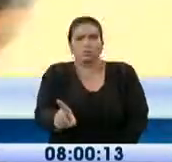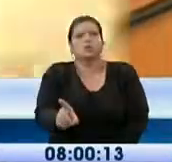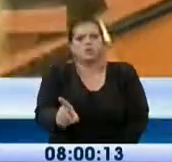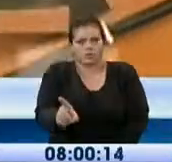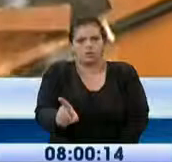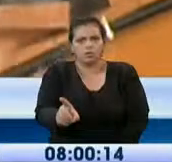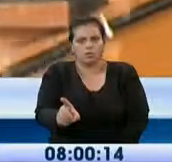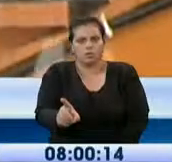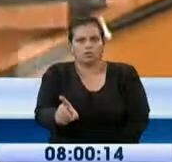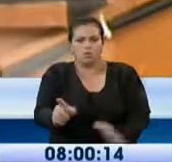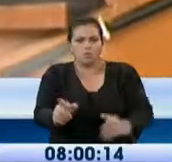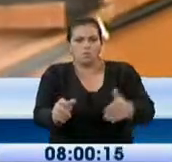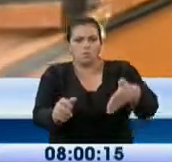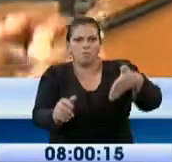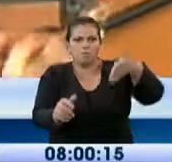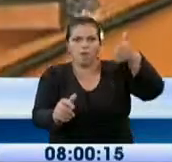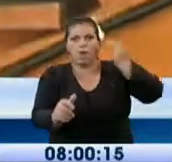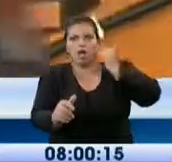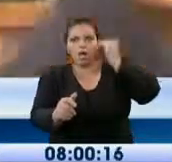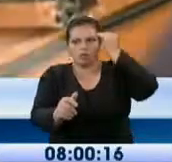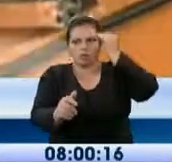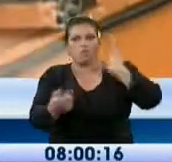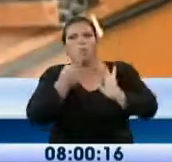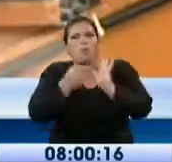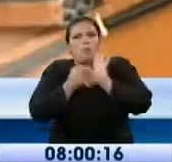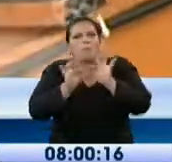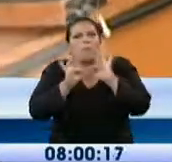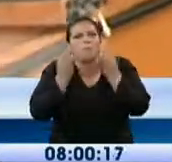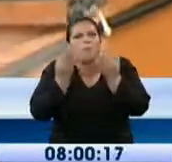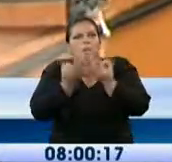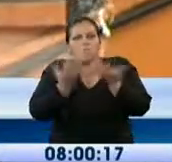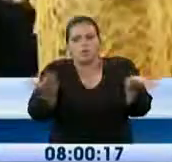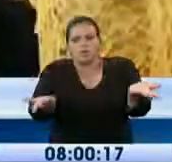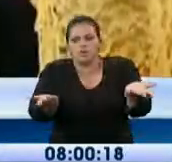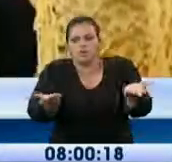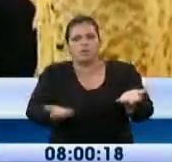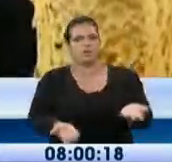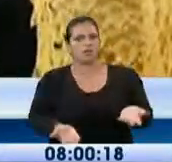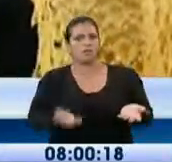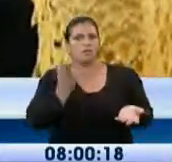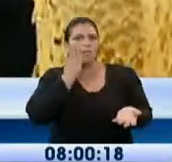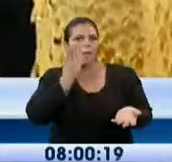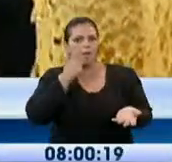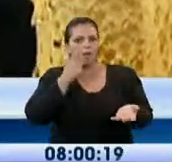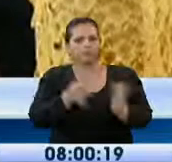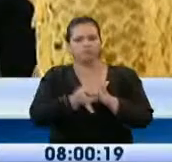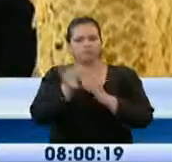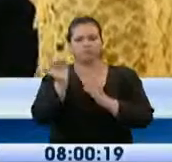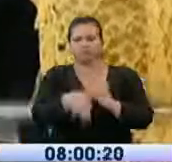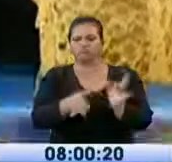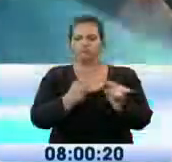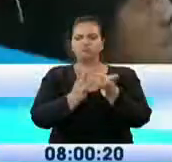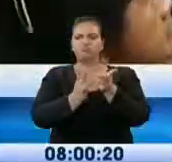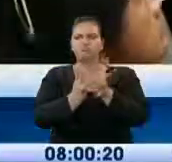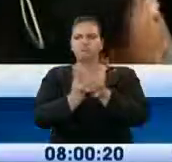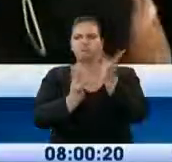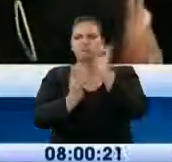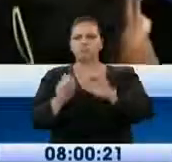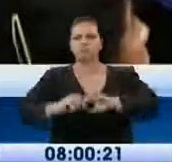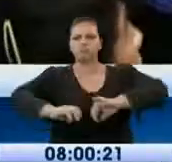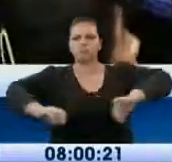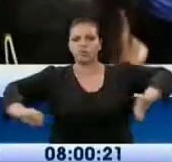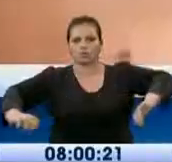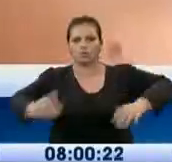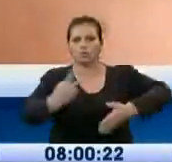de que hay hijos de hogares disfuncionales, que se divorcian los padres. La Asamblea deberá aprobar el cuerpo legal en las próximas